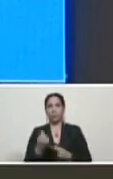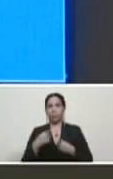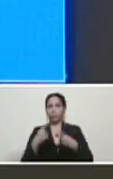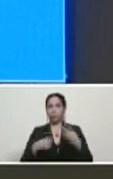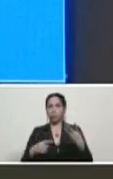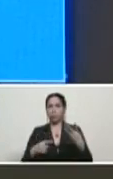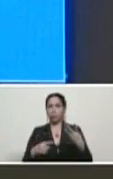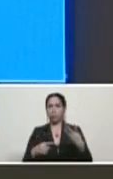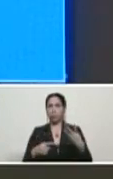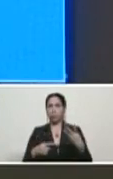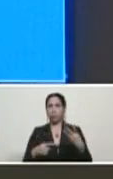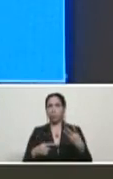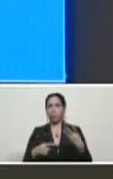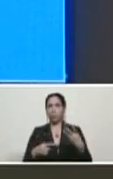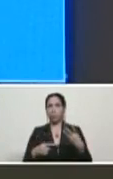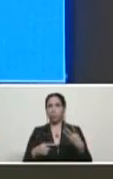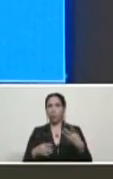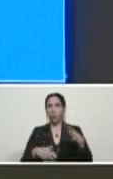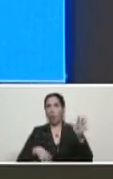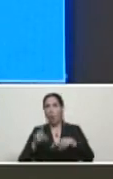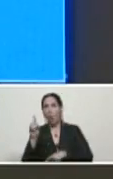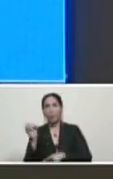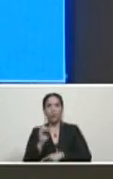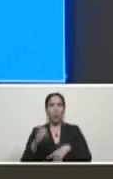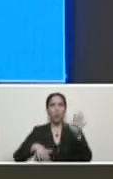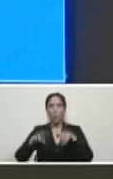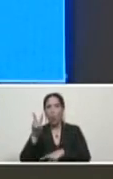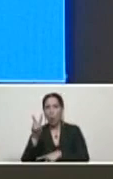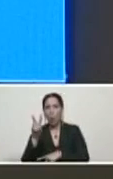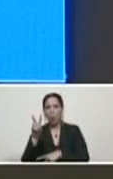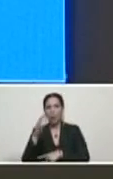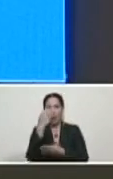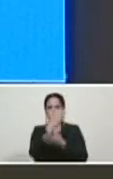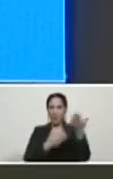unos 11, 12 capítulos sobre la que llaman la Segunda Guerra Mundial.